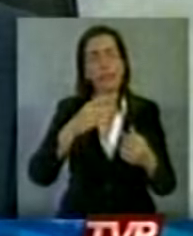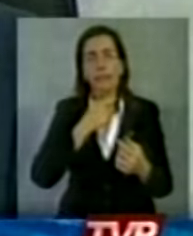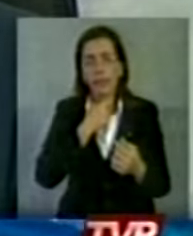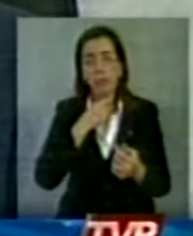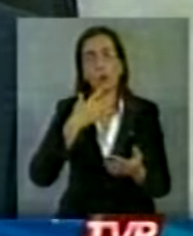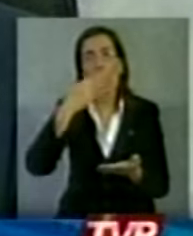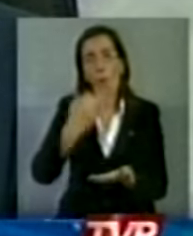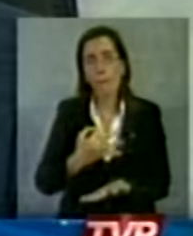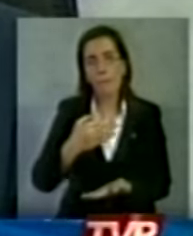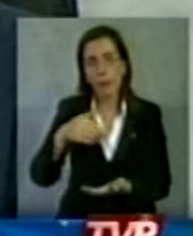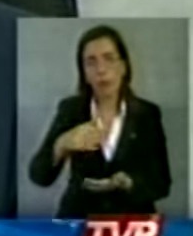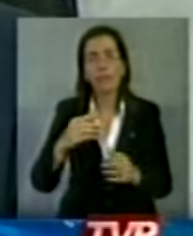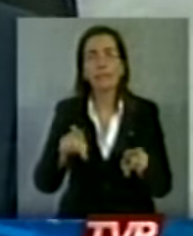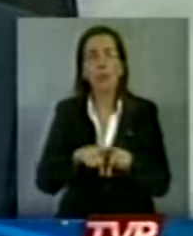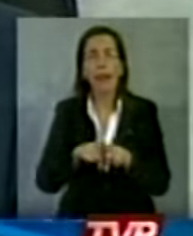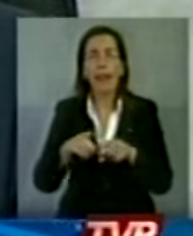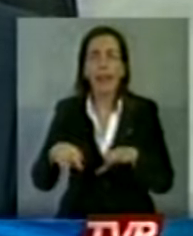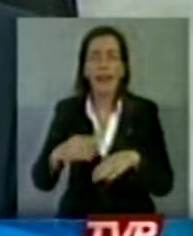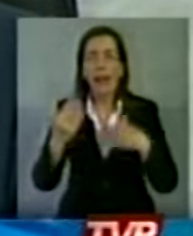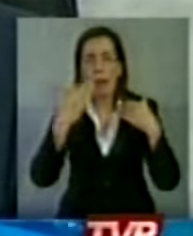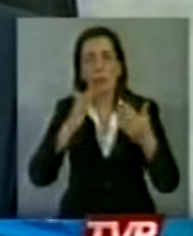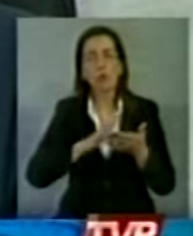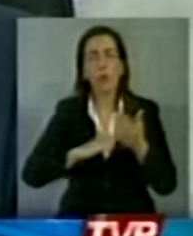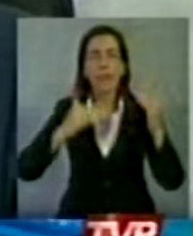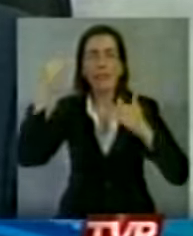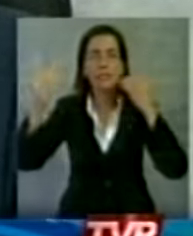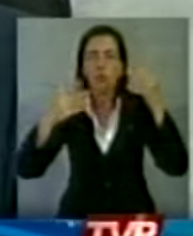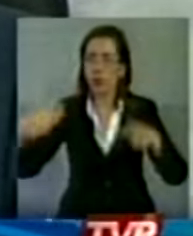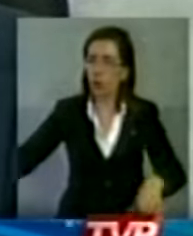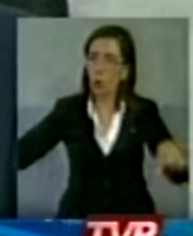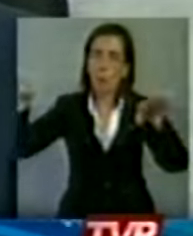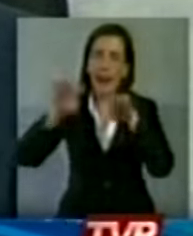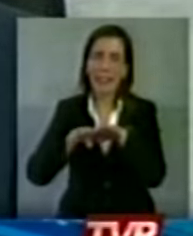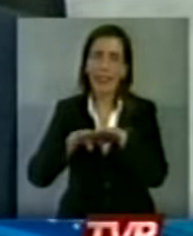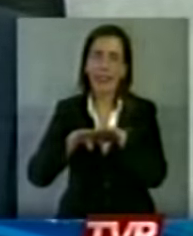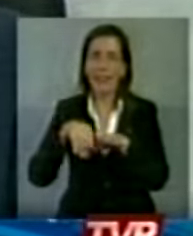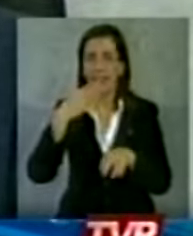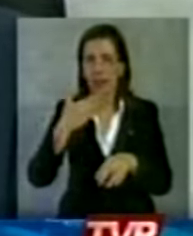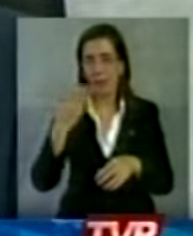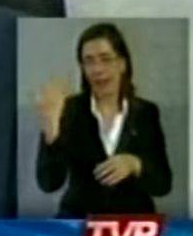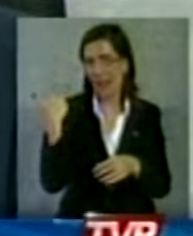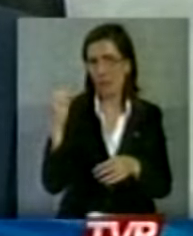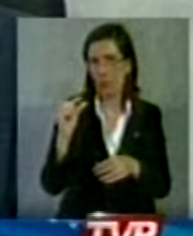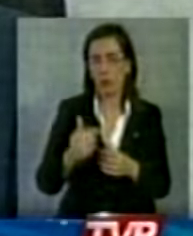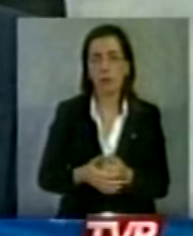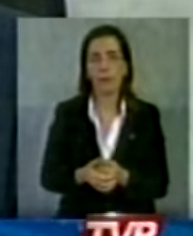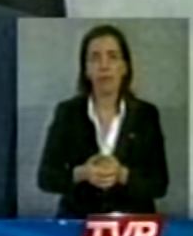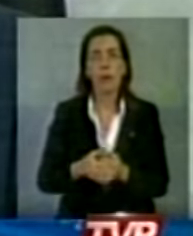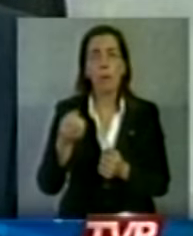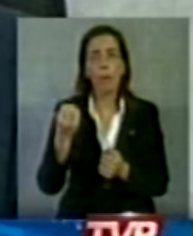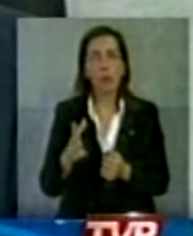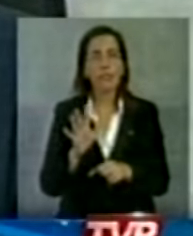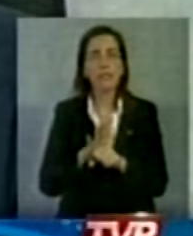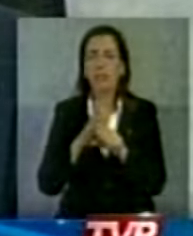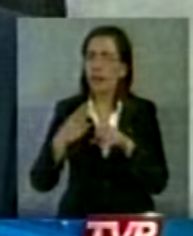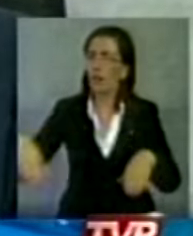aquel desarrollo en equidad que mencionamos en nuestra propuesta inaugural. Una propuesta que no